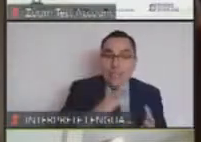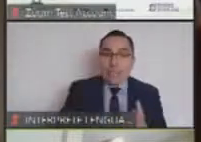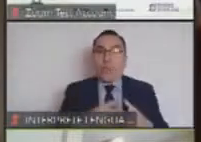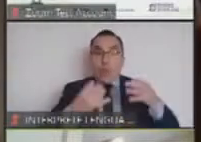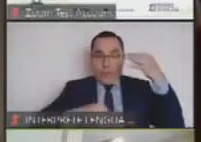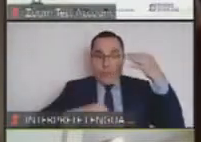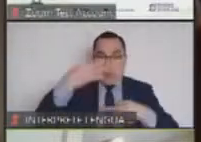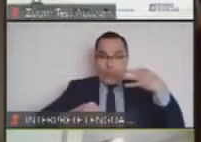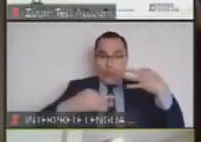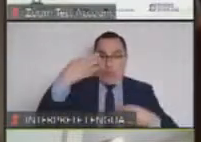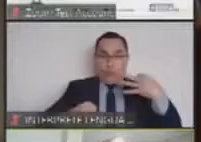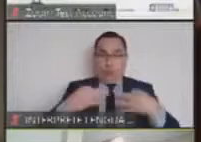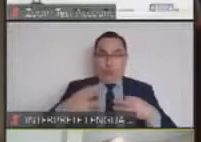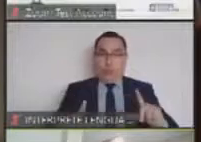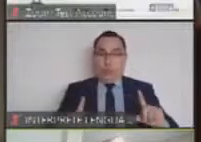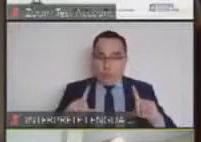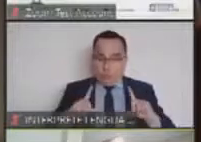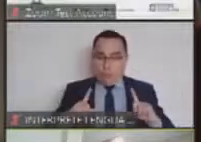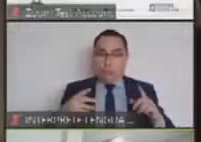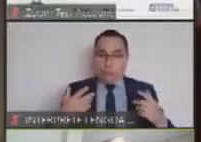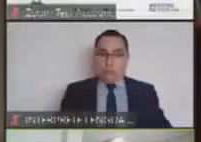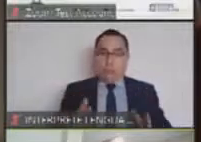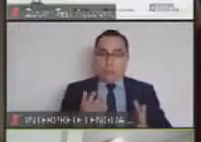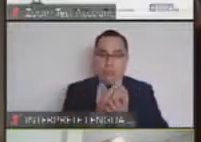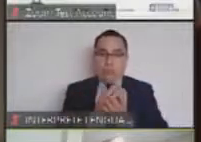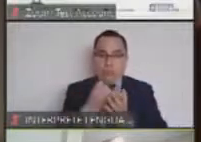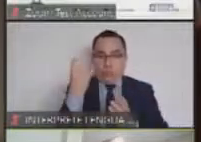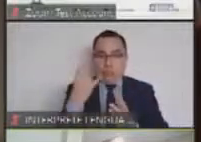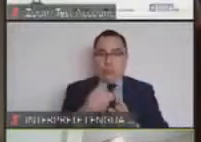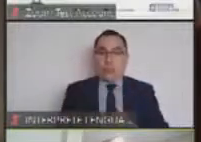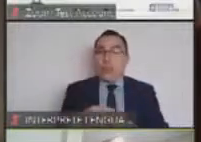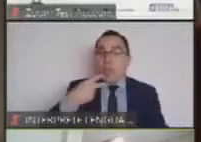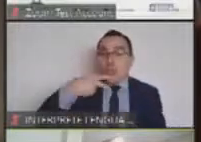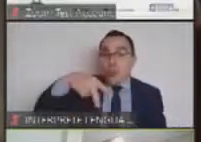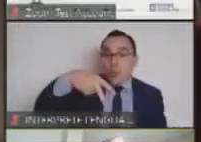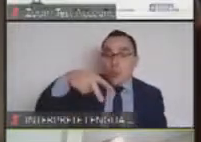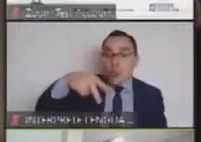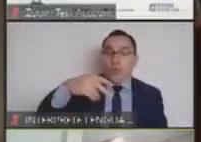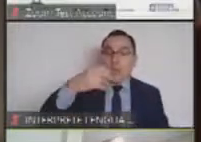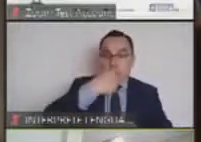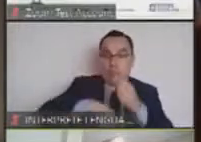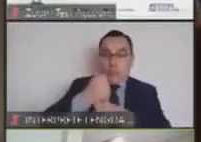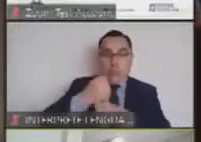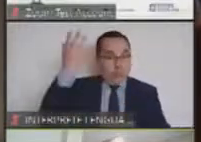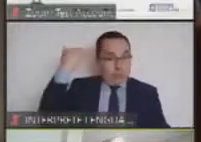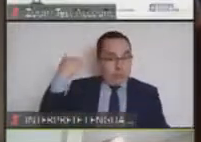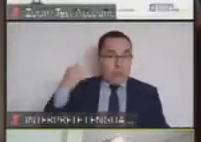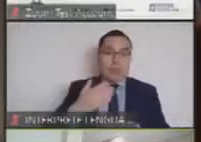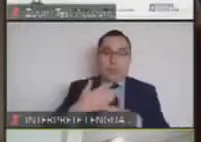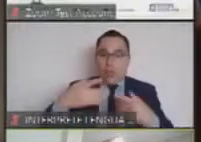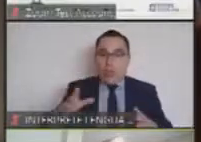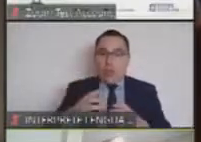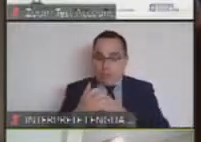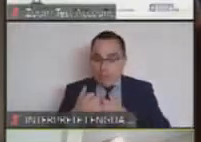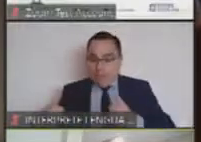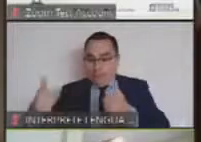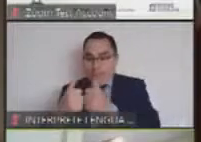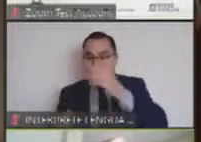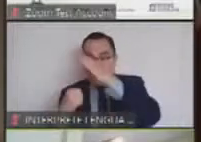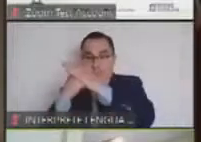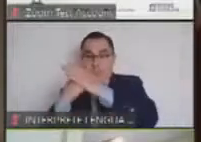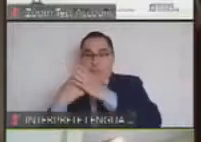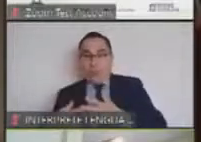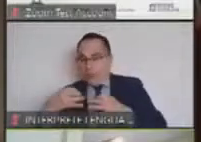tribunales colegiados. En junio del año pasado, el Tribunal Pleno decidió perfeccionar gran parte de